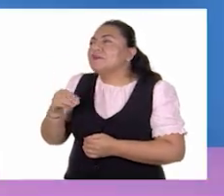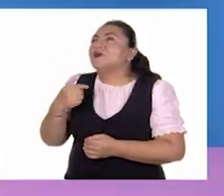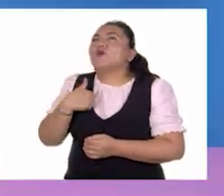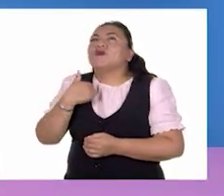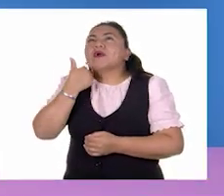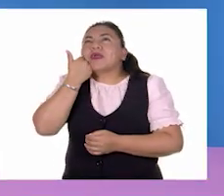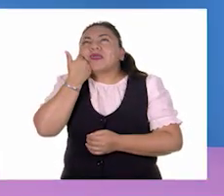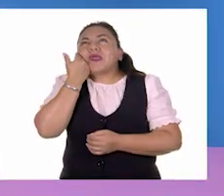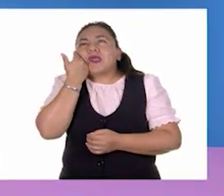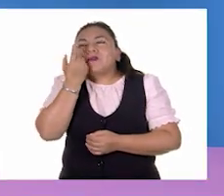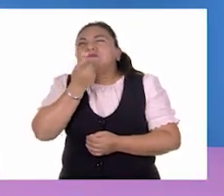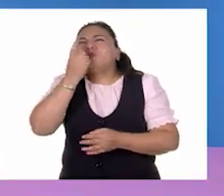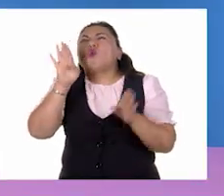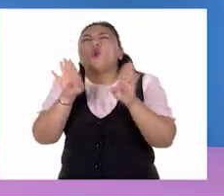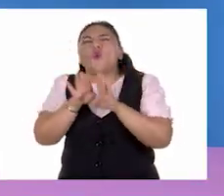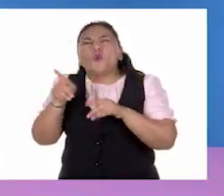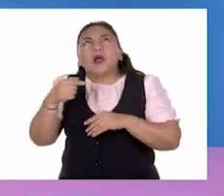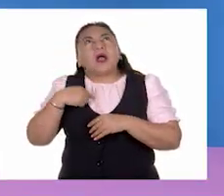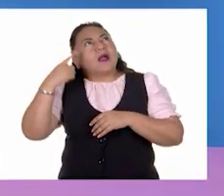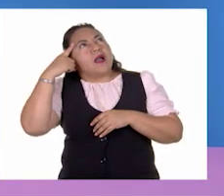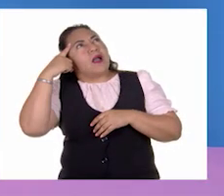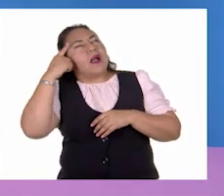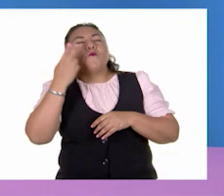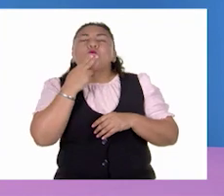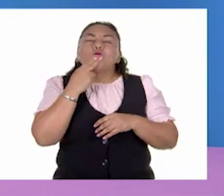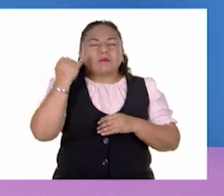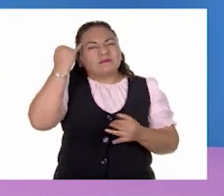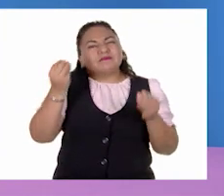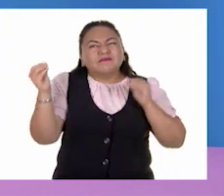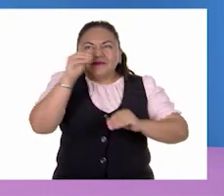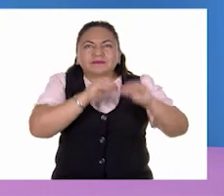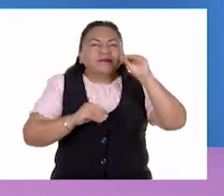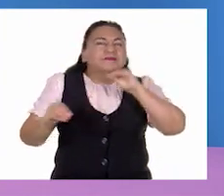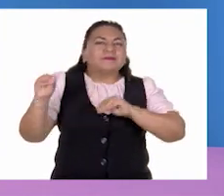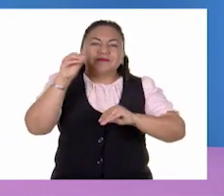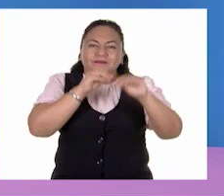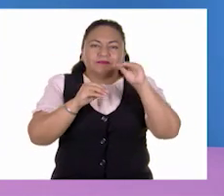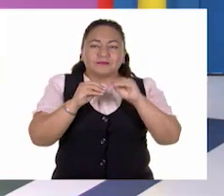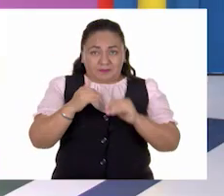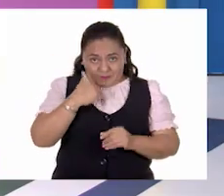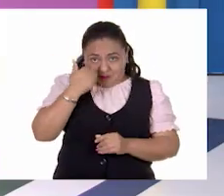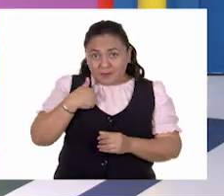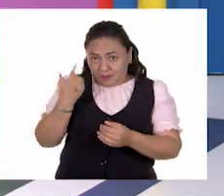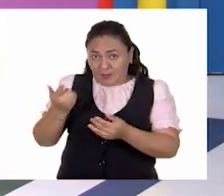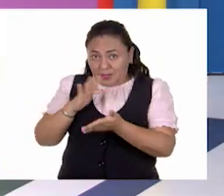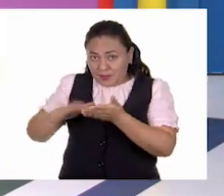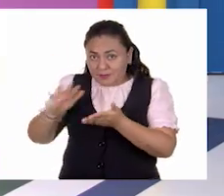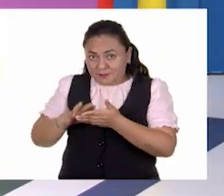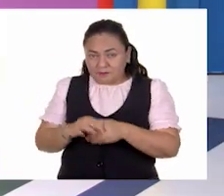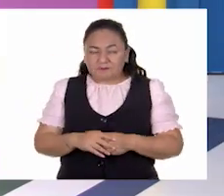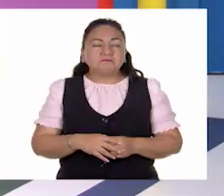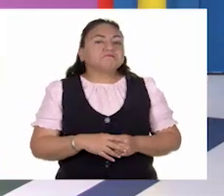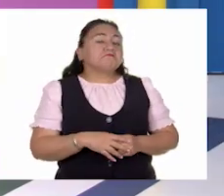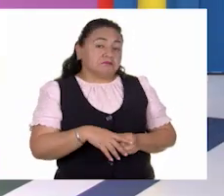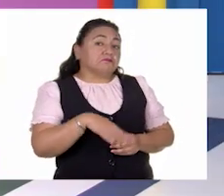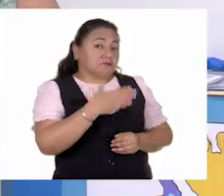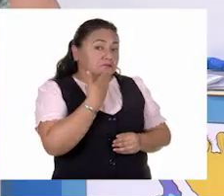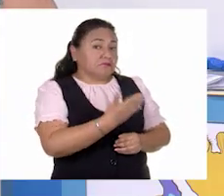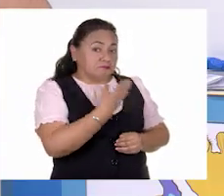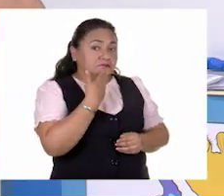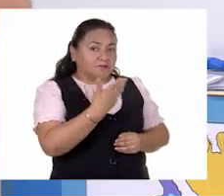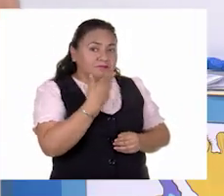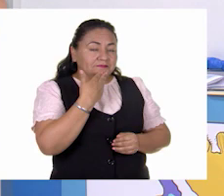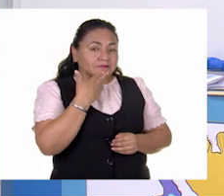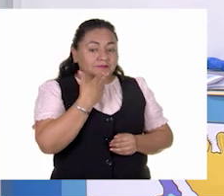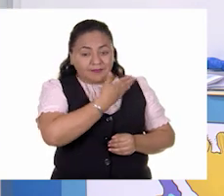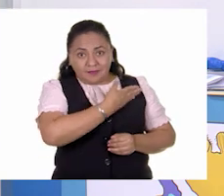cómo es ella y quise utilizar el lenguaje figurado. ¿Quieren que se los lea? Muy bien, Ton. A